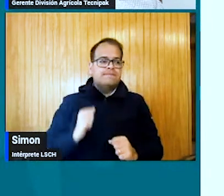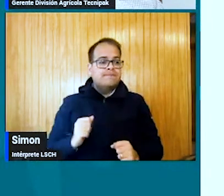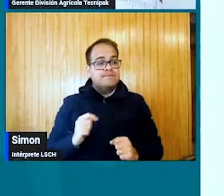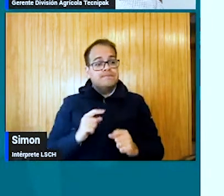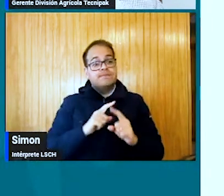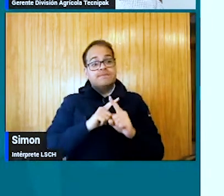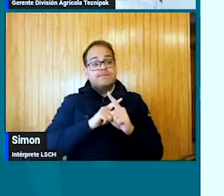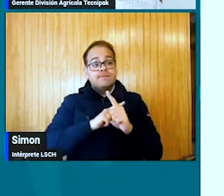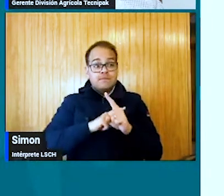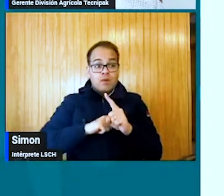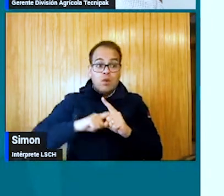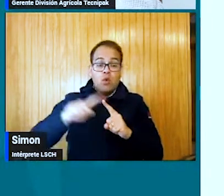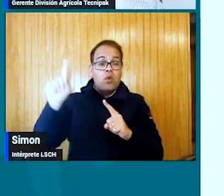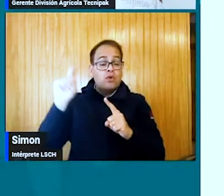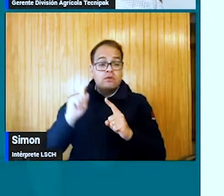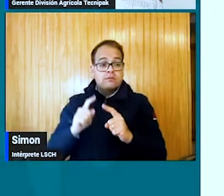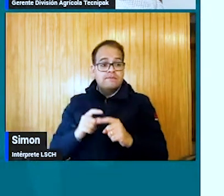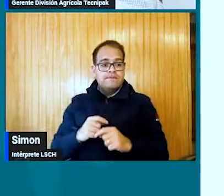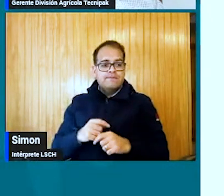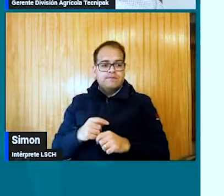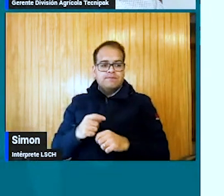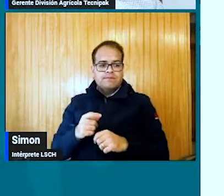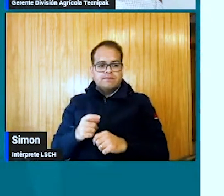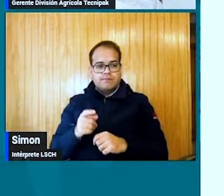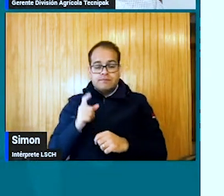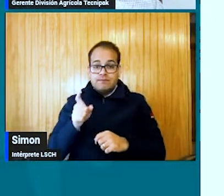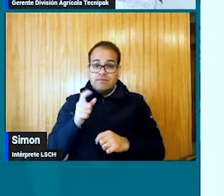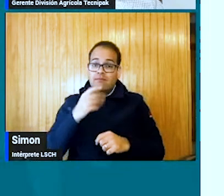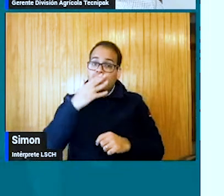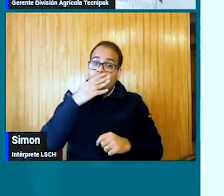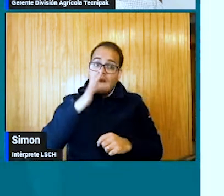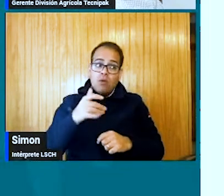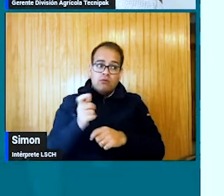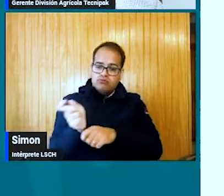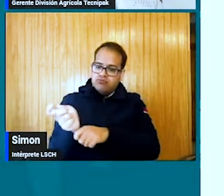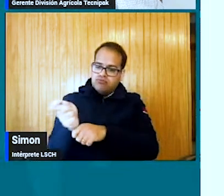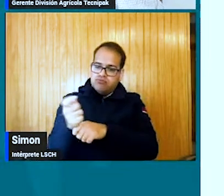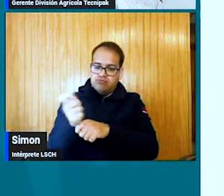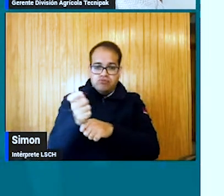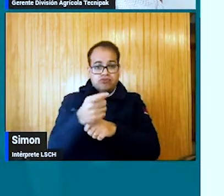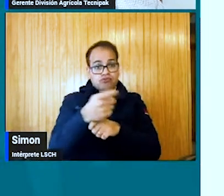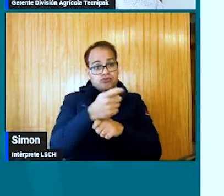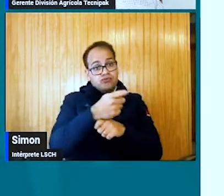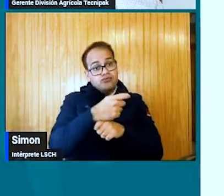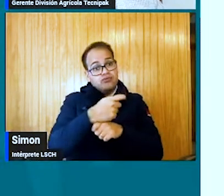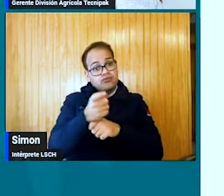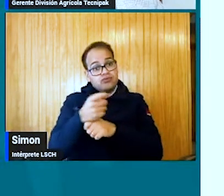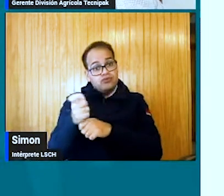El control del agua por aspersión es el más eficiente, no cabe duda.